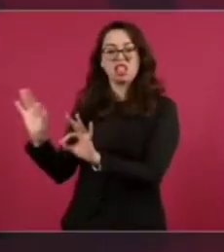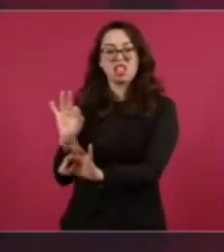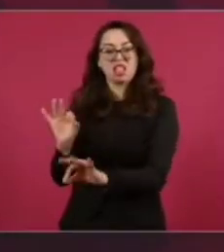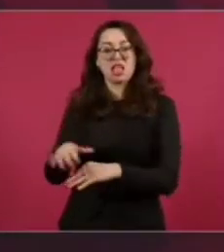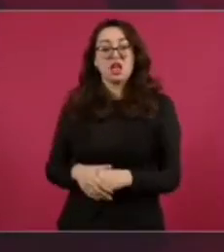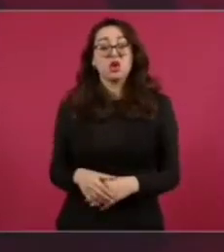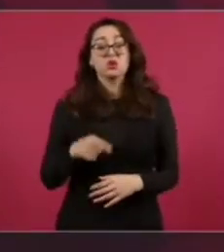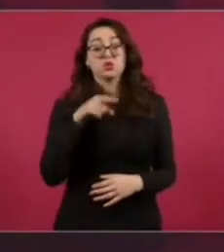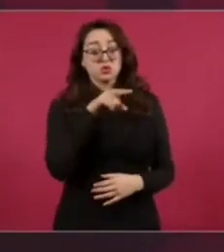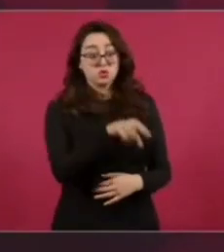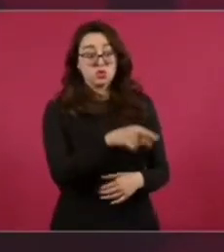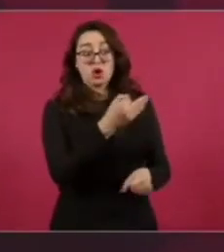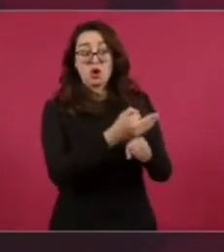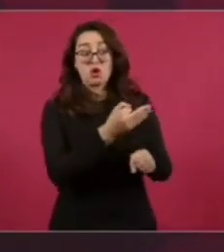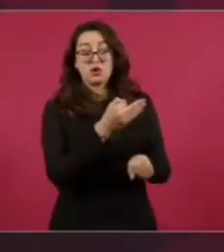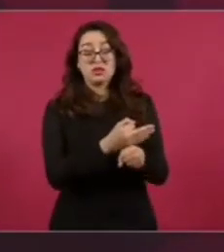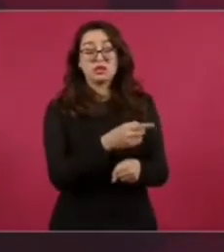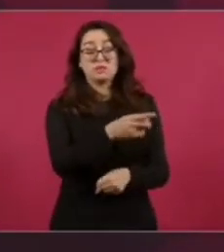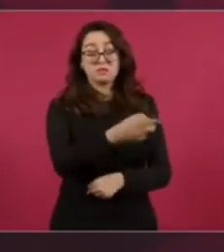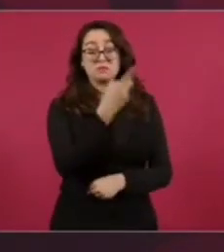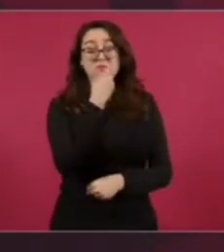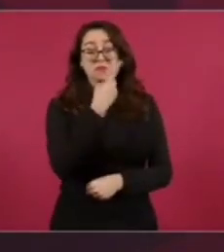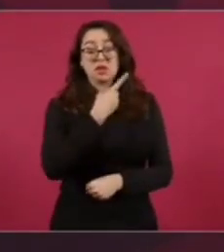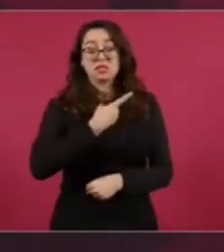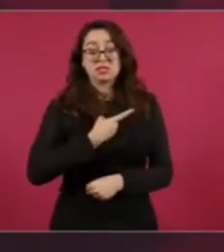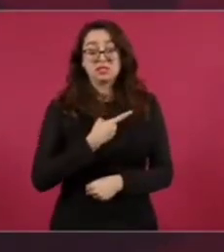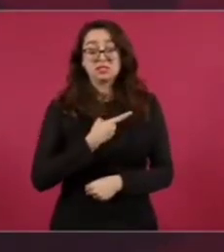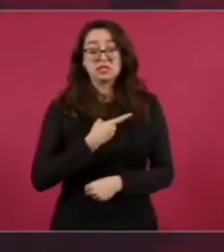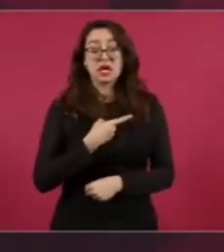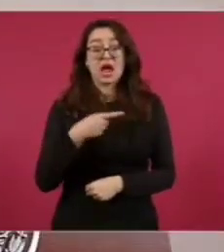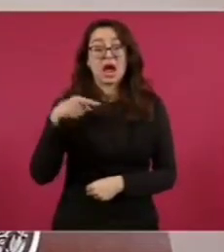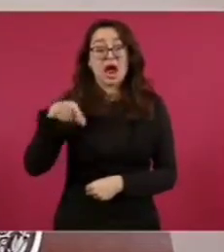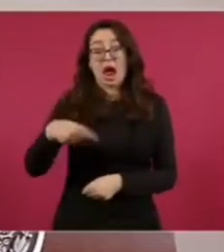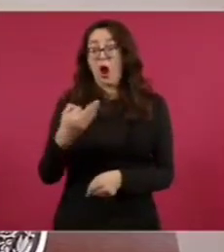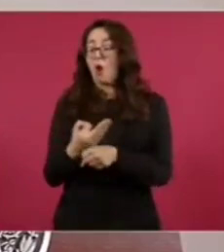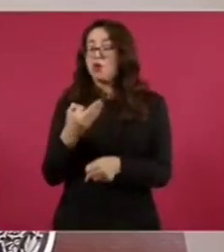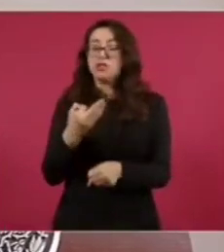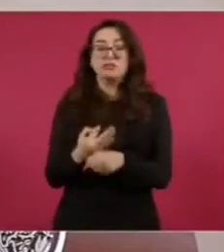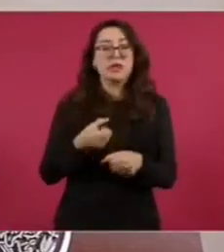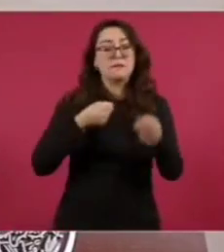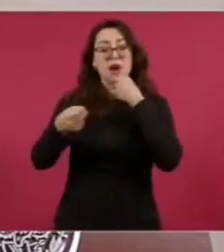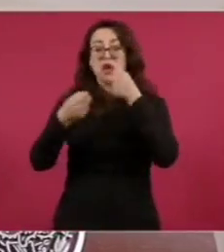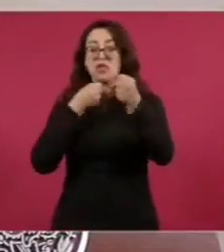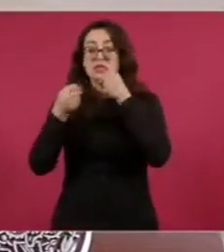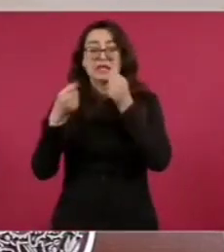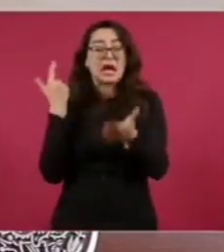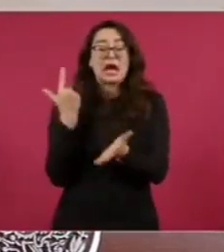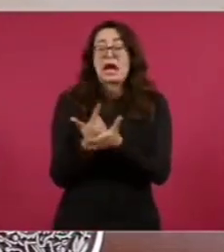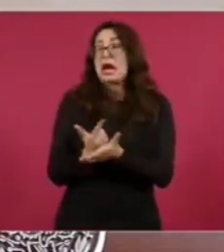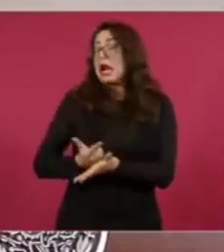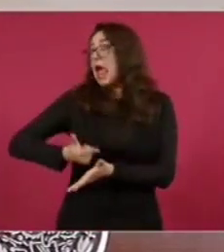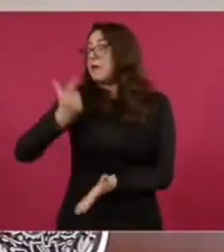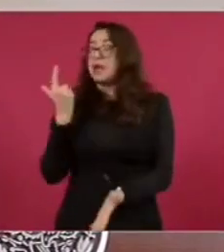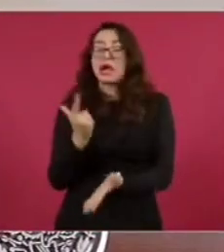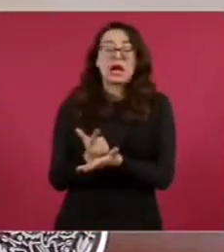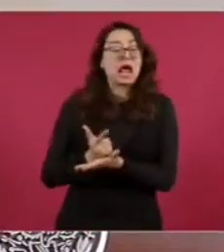Esto que dice, esto que dice de que hay un gran riesgo para los periodistas,